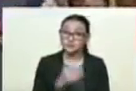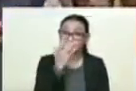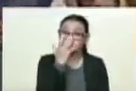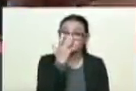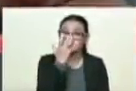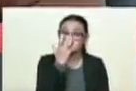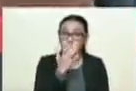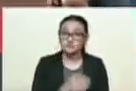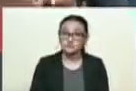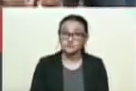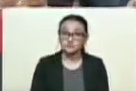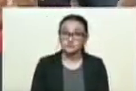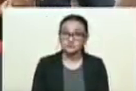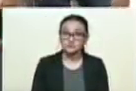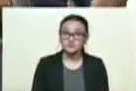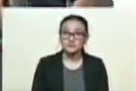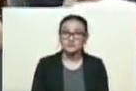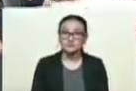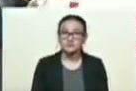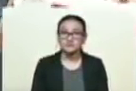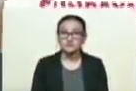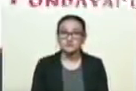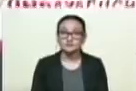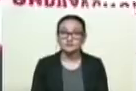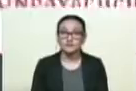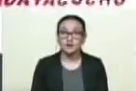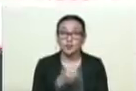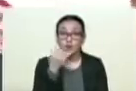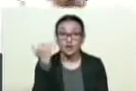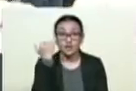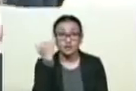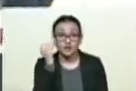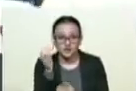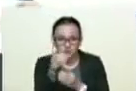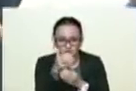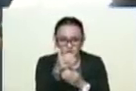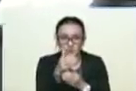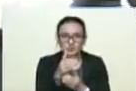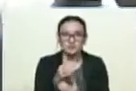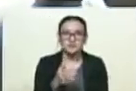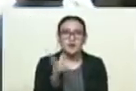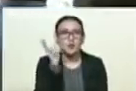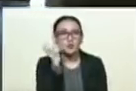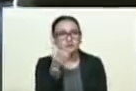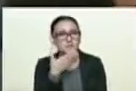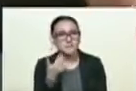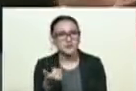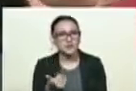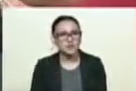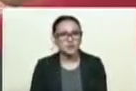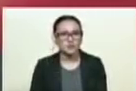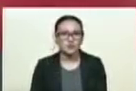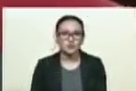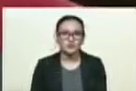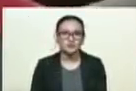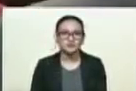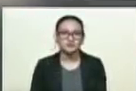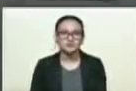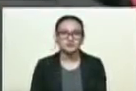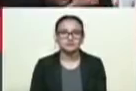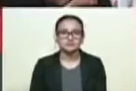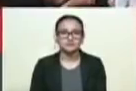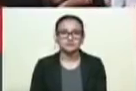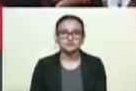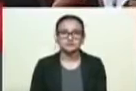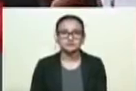Yo por eso... Buena idea hablar así, vale, se escucha mejor. Yo por eso...